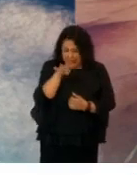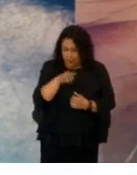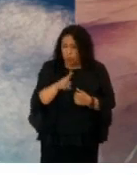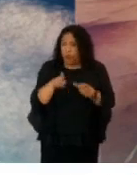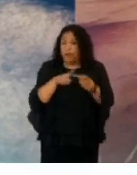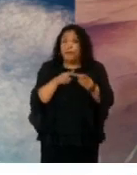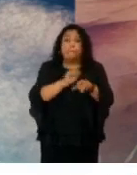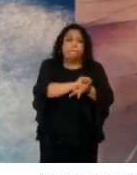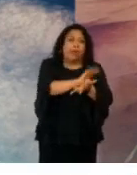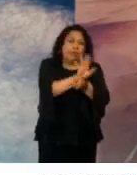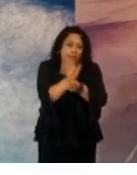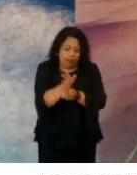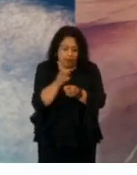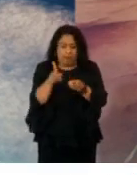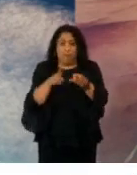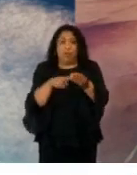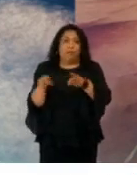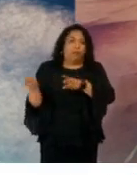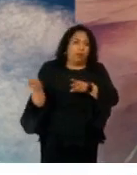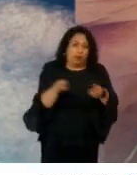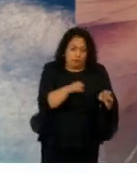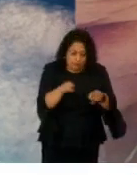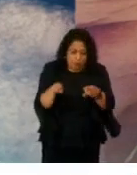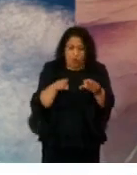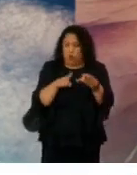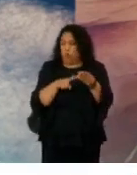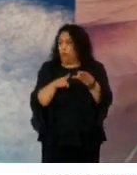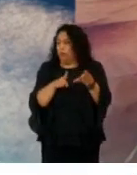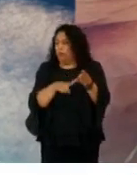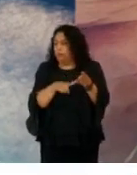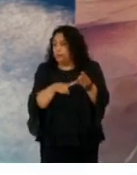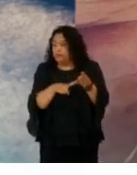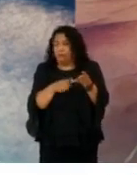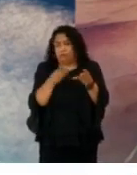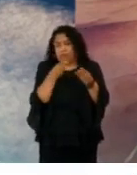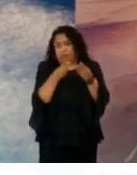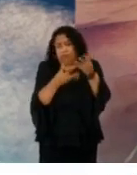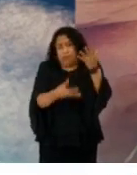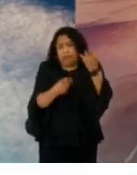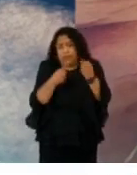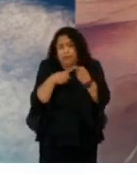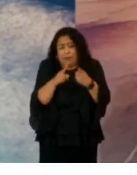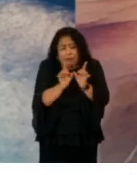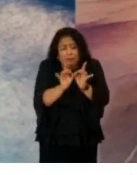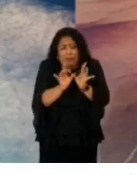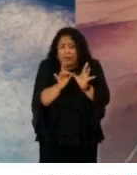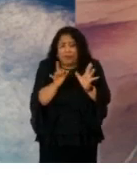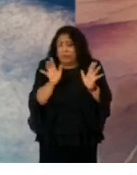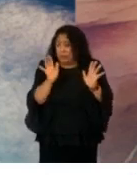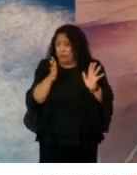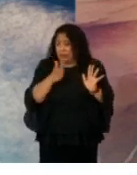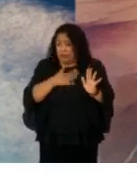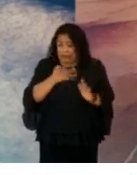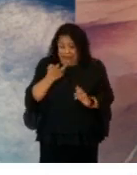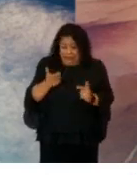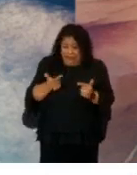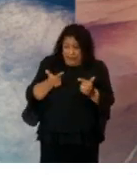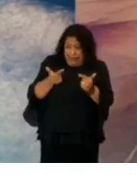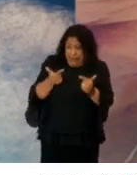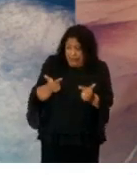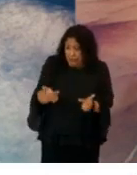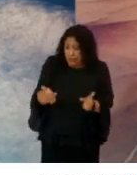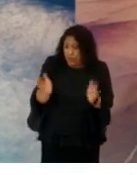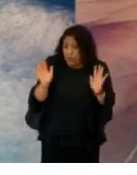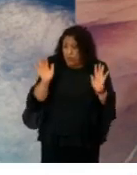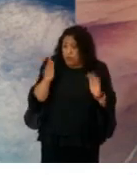tocó una pandemia, nos tocó un terremoto, nos tocó una cantidad de cosas que de alguna forma obligó a esta generación. Me la